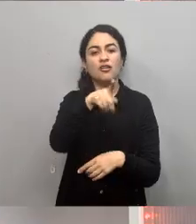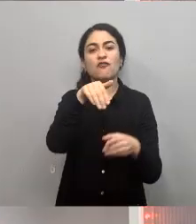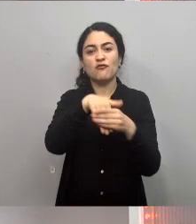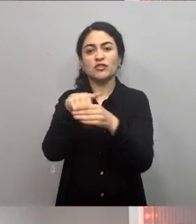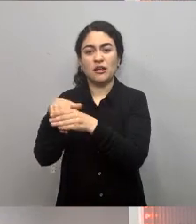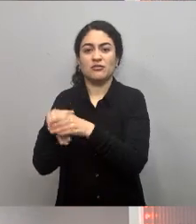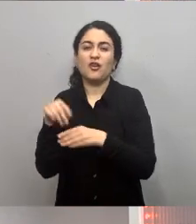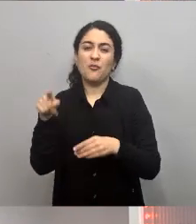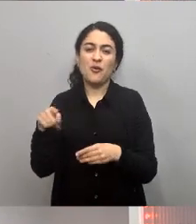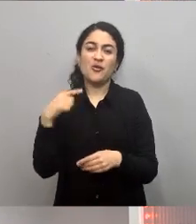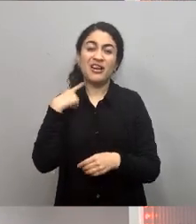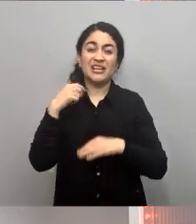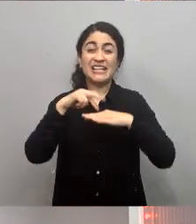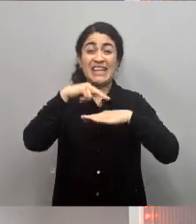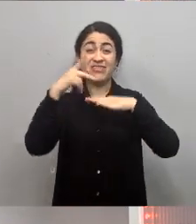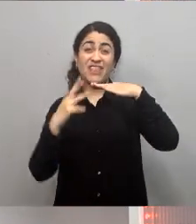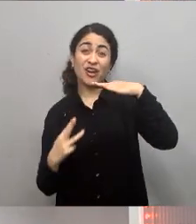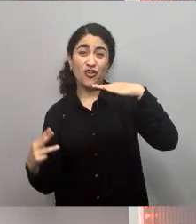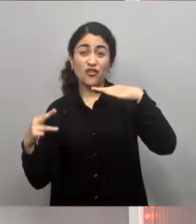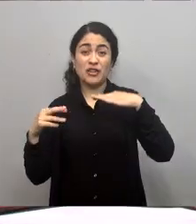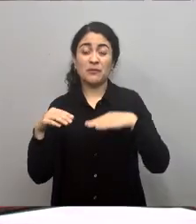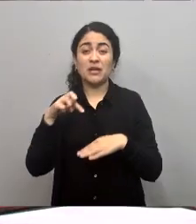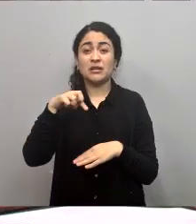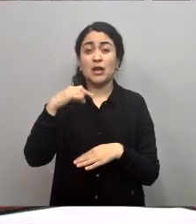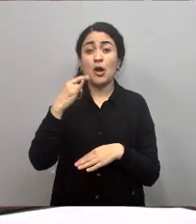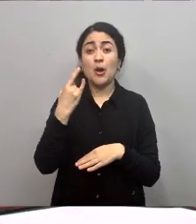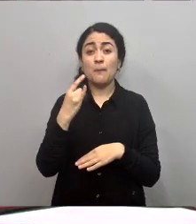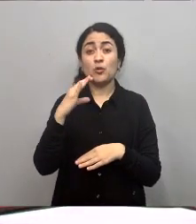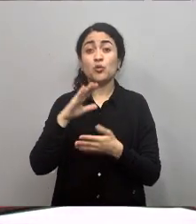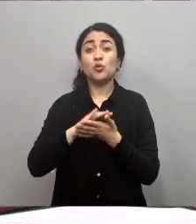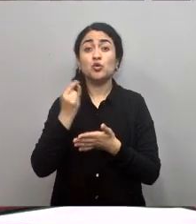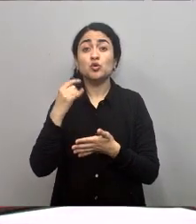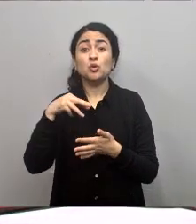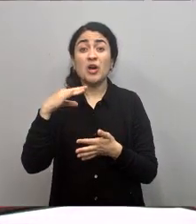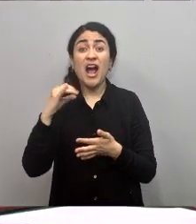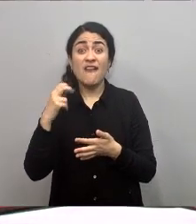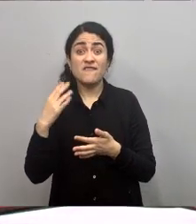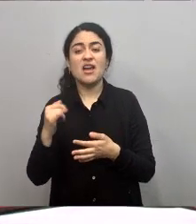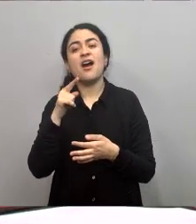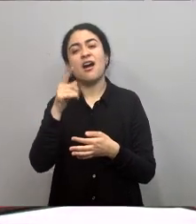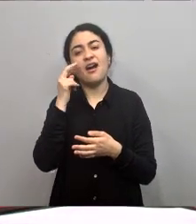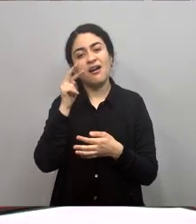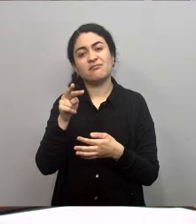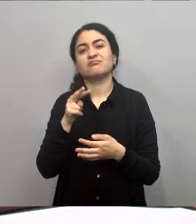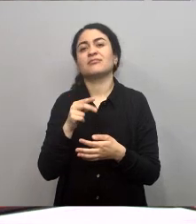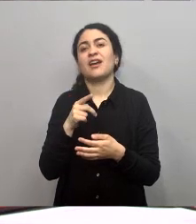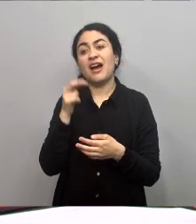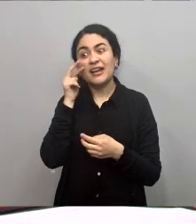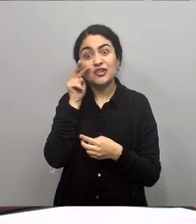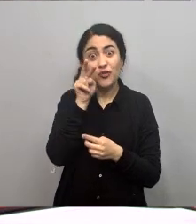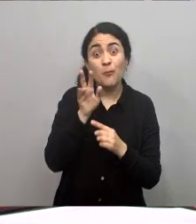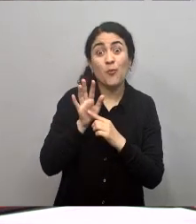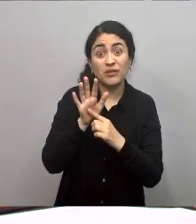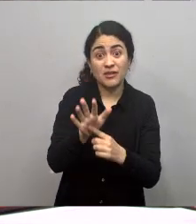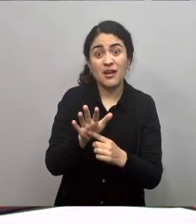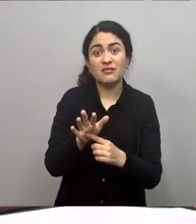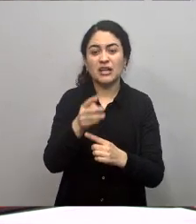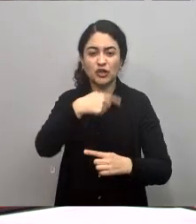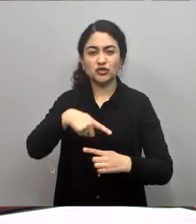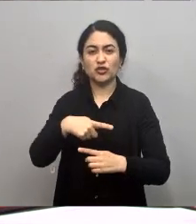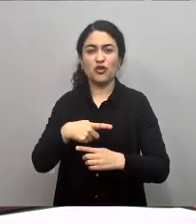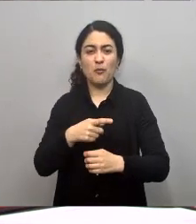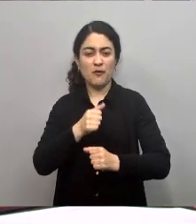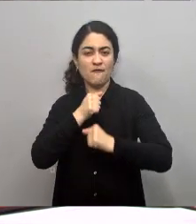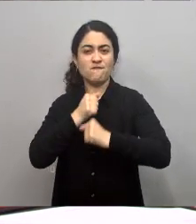el tema de Quintero Puchuncaví. Así es, ese es el más claro ejemplo donde el Consejo Regional actuó de manera como bloque,